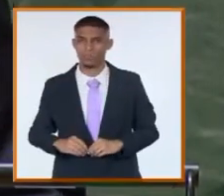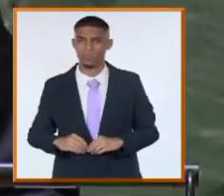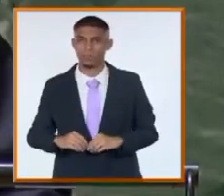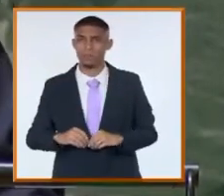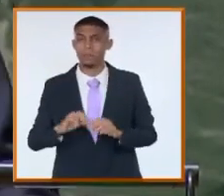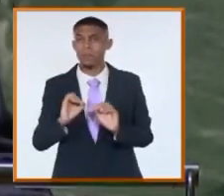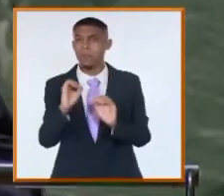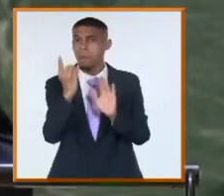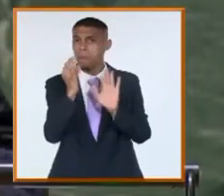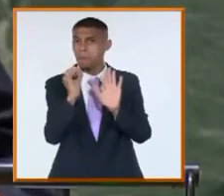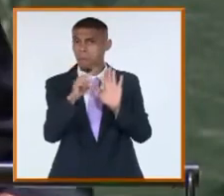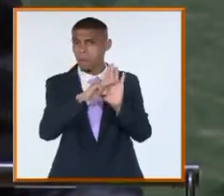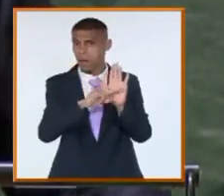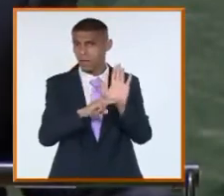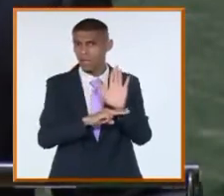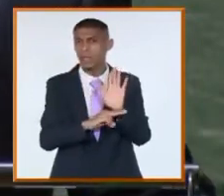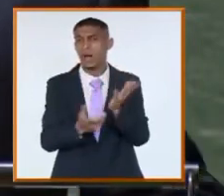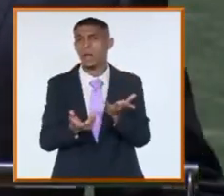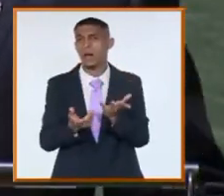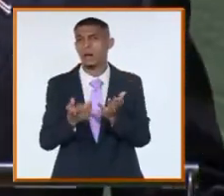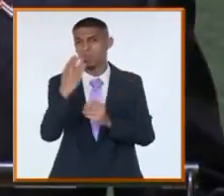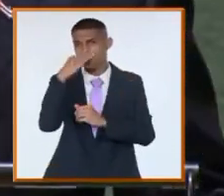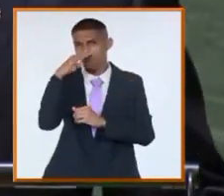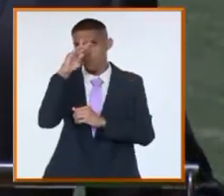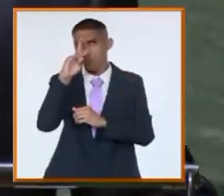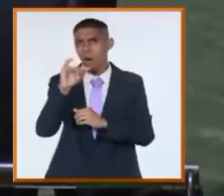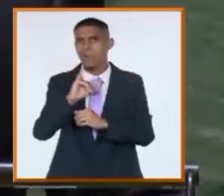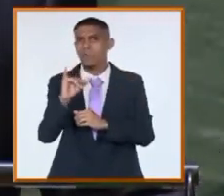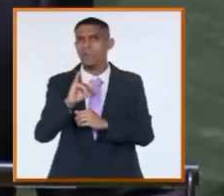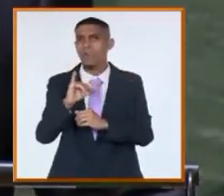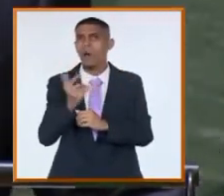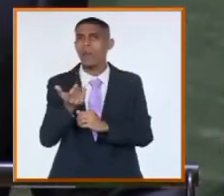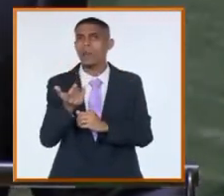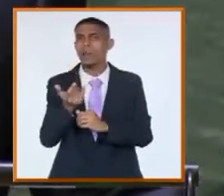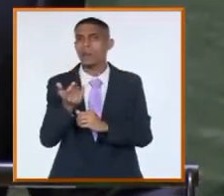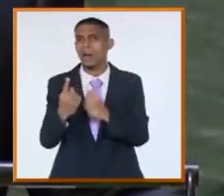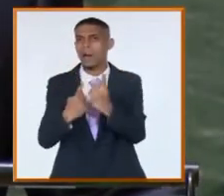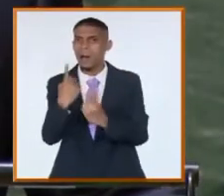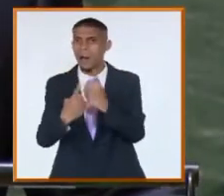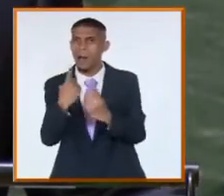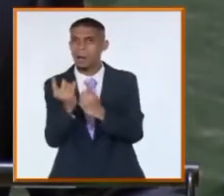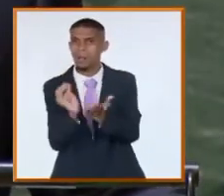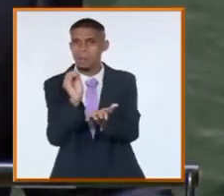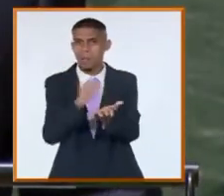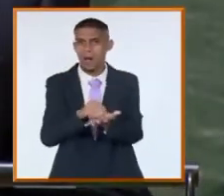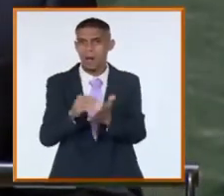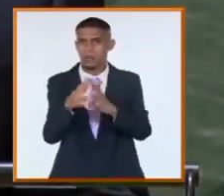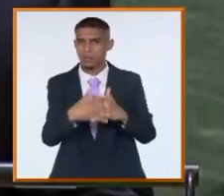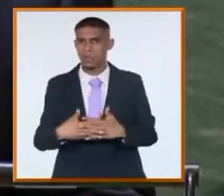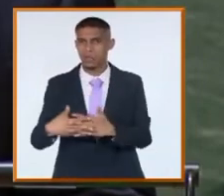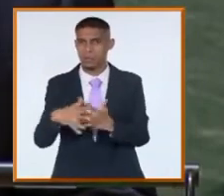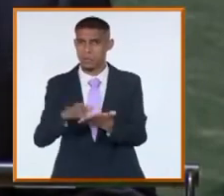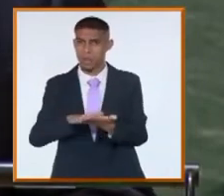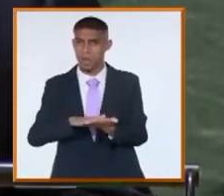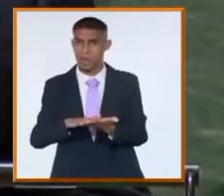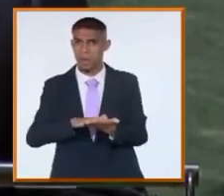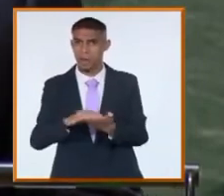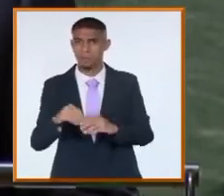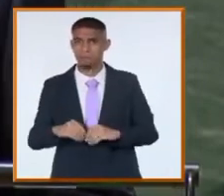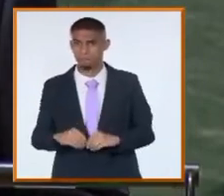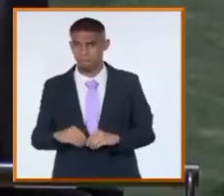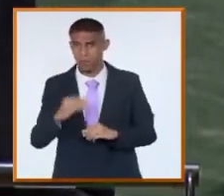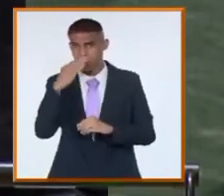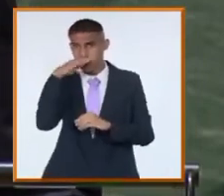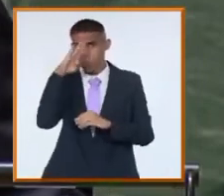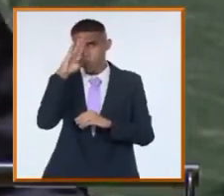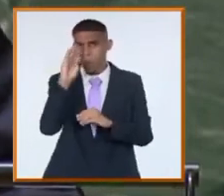medida o acción de Cuba para dañar a los Estados Unidos para perjudicar a sus sectores económicos su actividad comercial